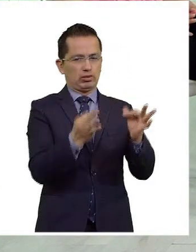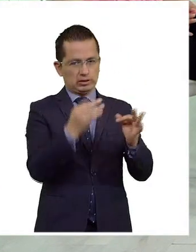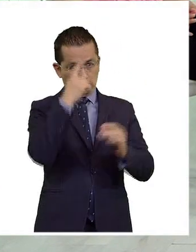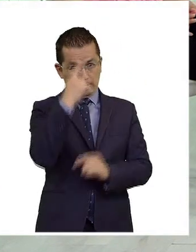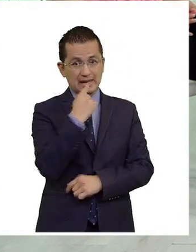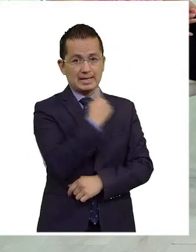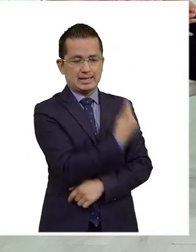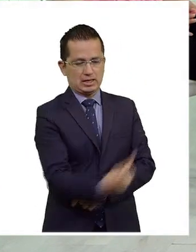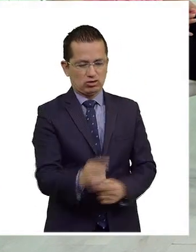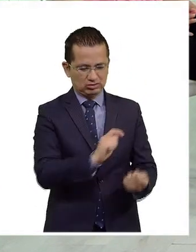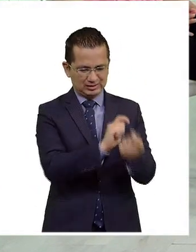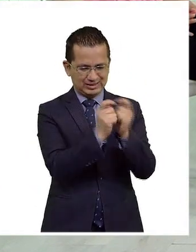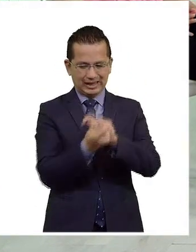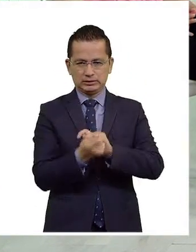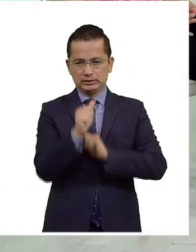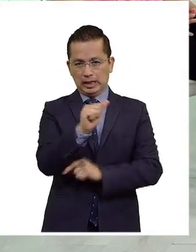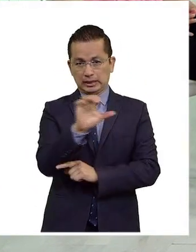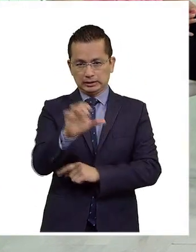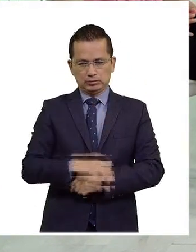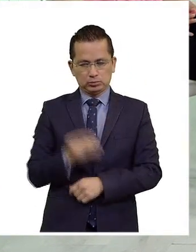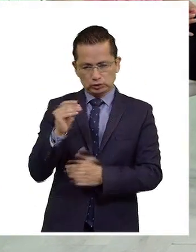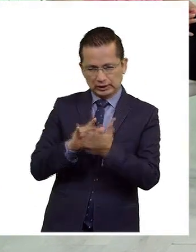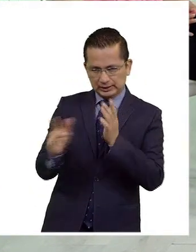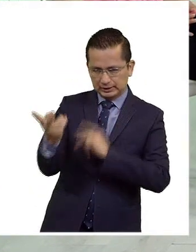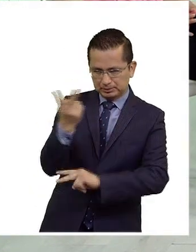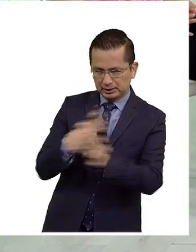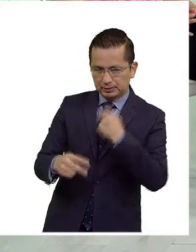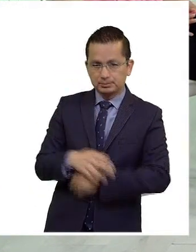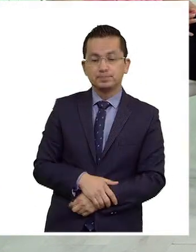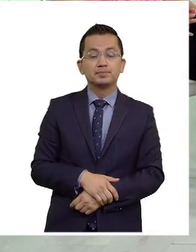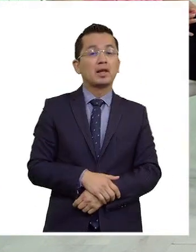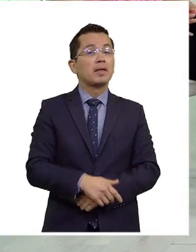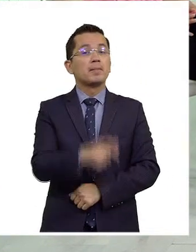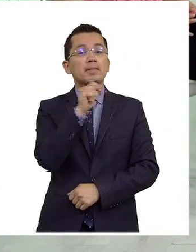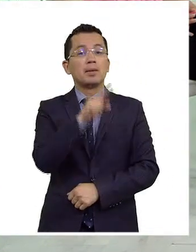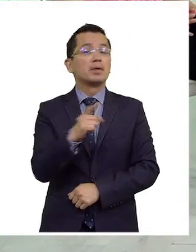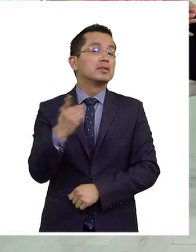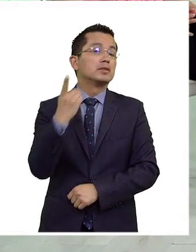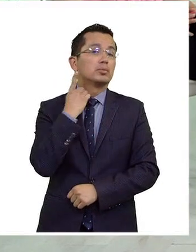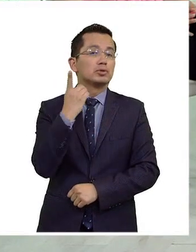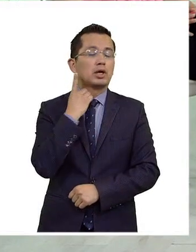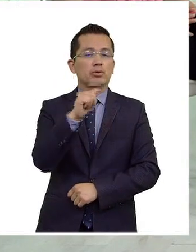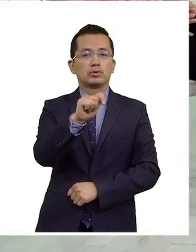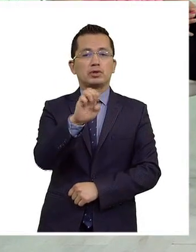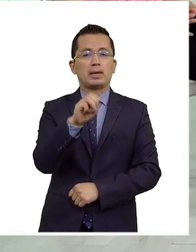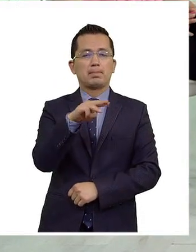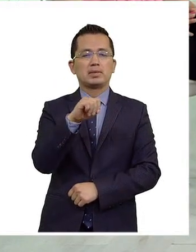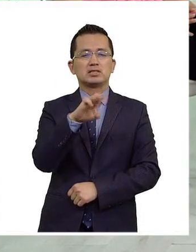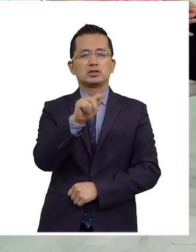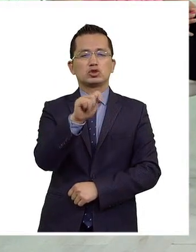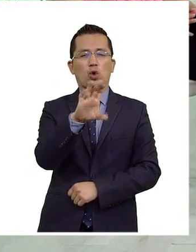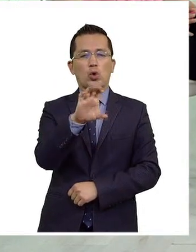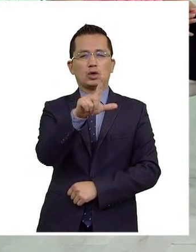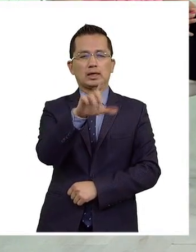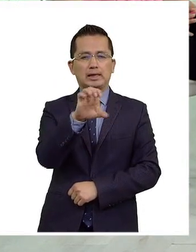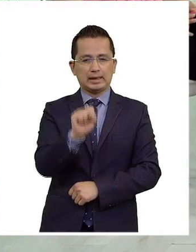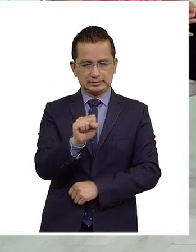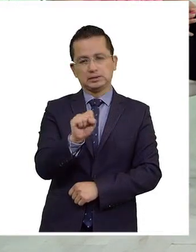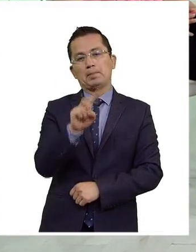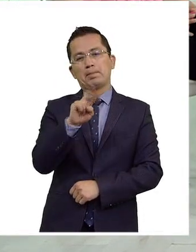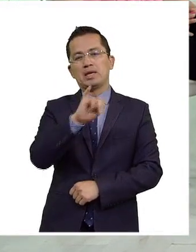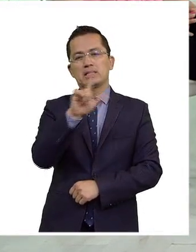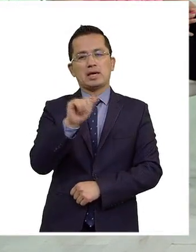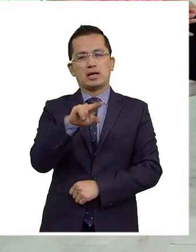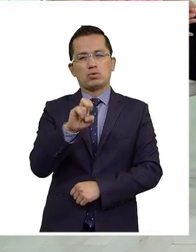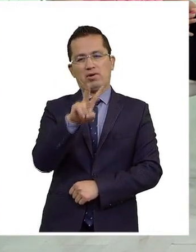invitación, Geraldina. También nos acompaña el diputado Temístocles Villanueva, diputado y presidente de la Comisión de Derechos Humanos del Congreso de la Ciudad de